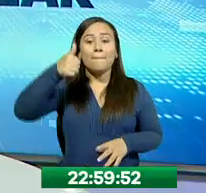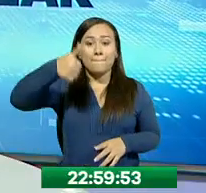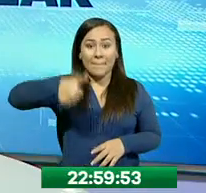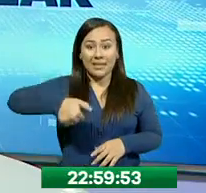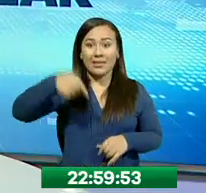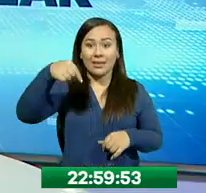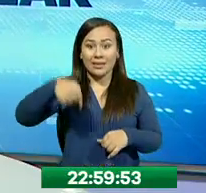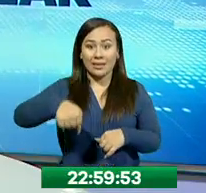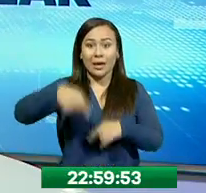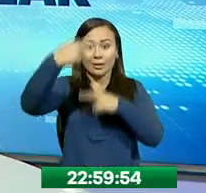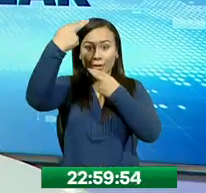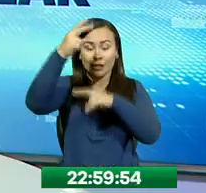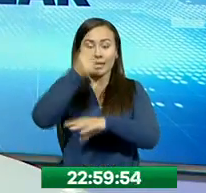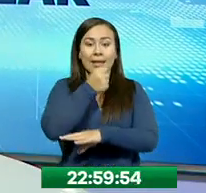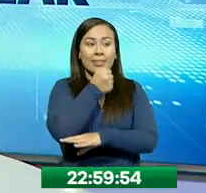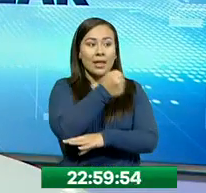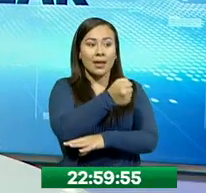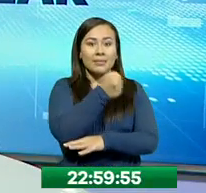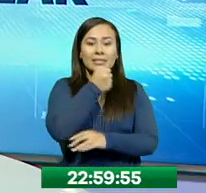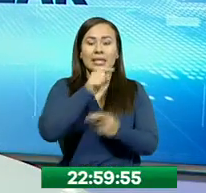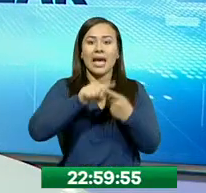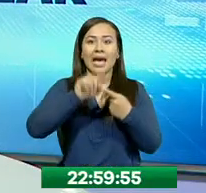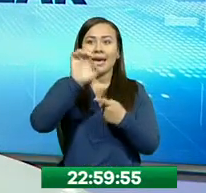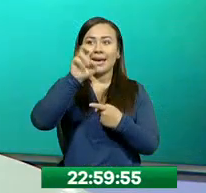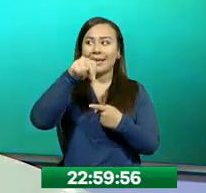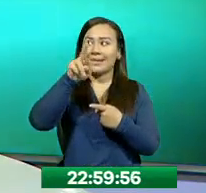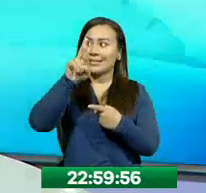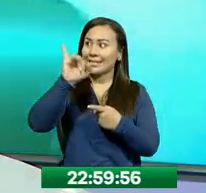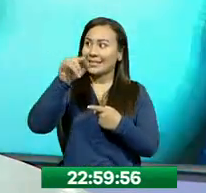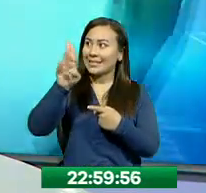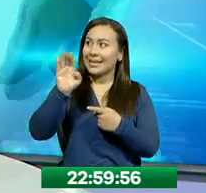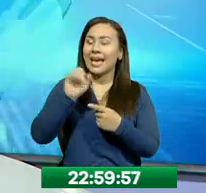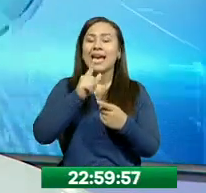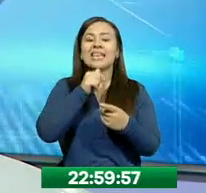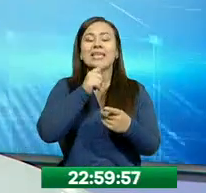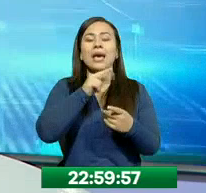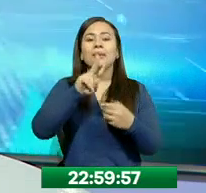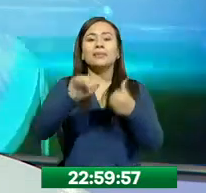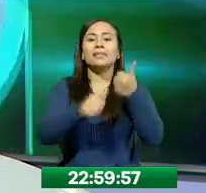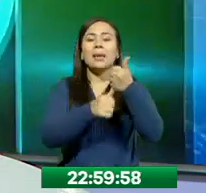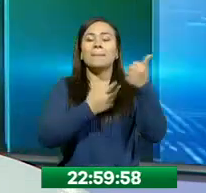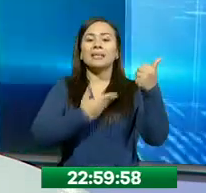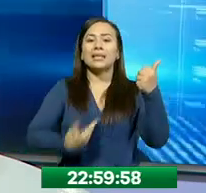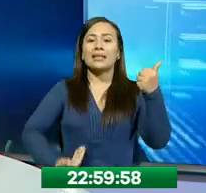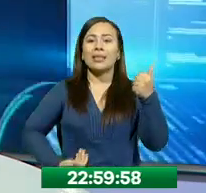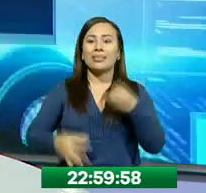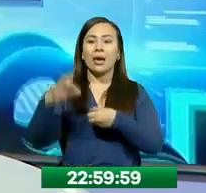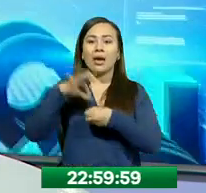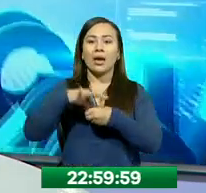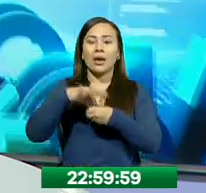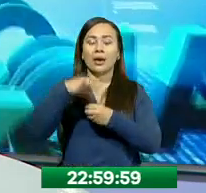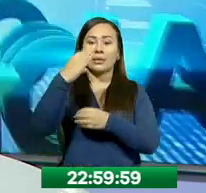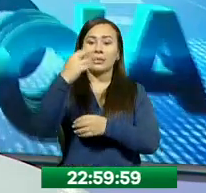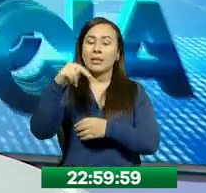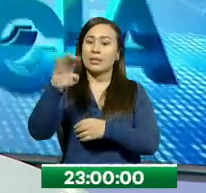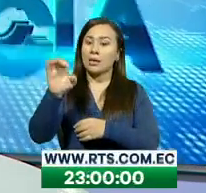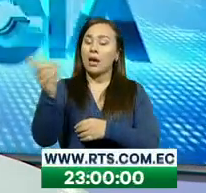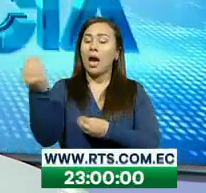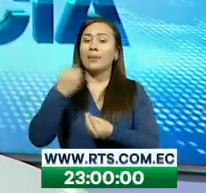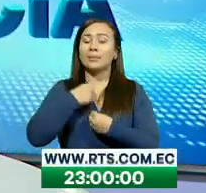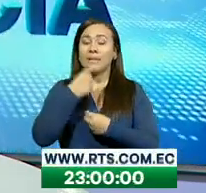Mañana en nuestro espacio de entrevistas estará Enrique Pita, vicepresidente del Consejo Nacional Electoral, con quien abordaremos temas de gran